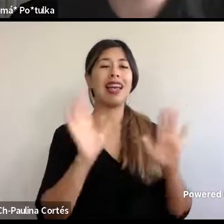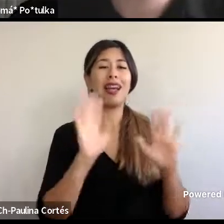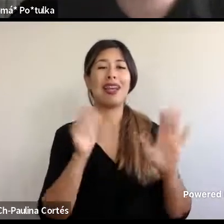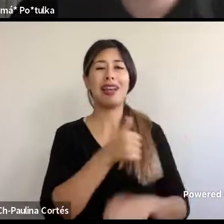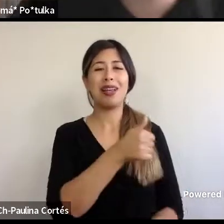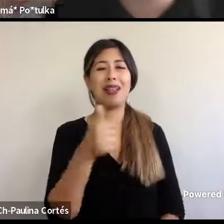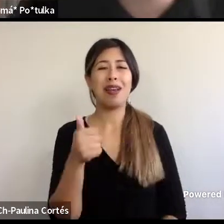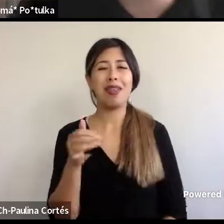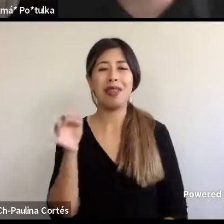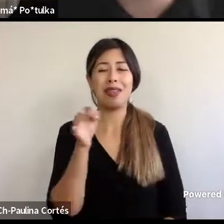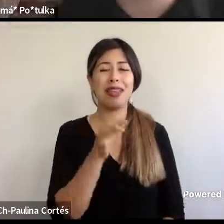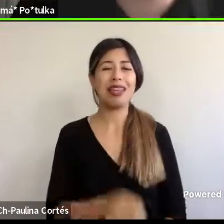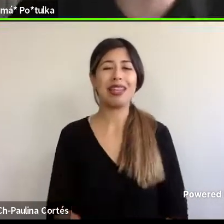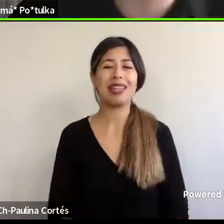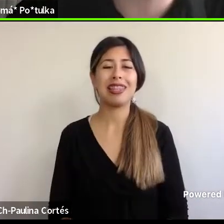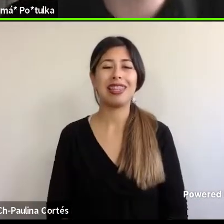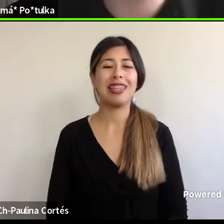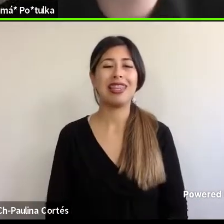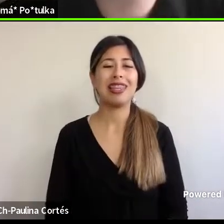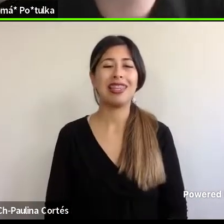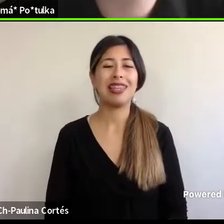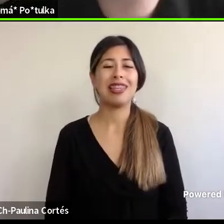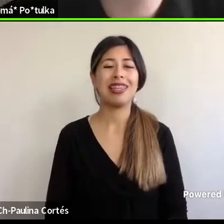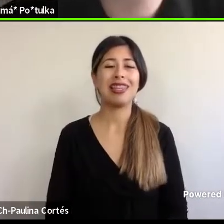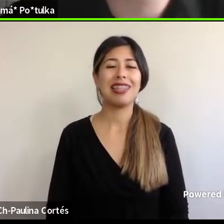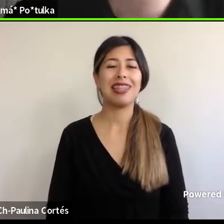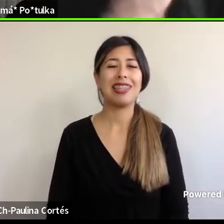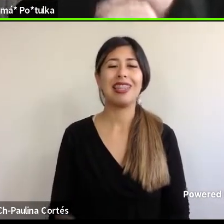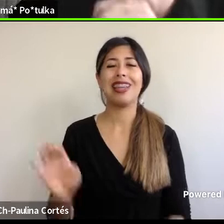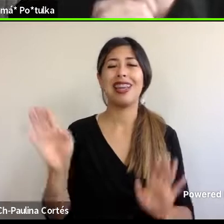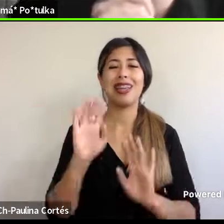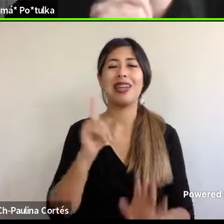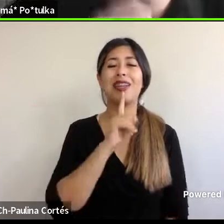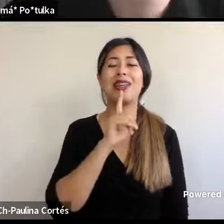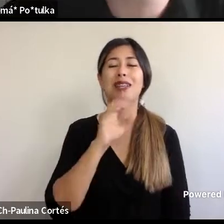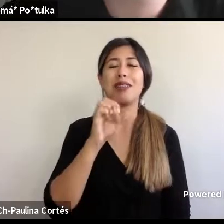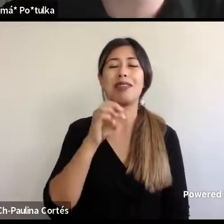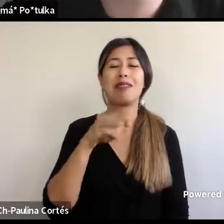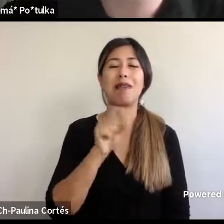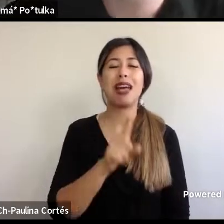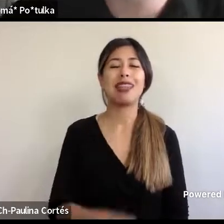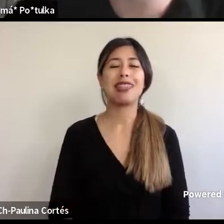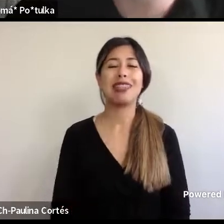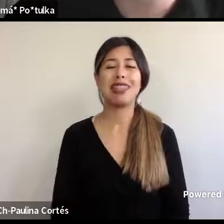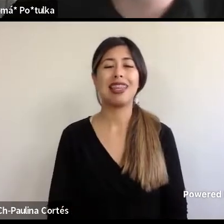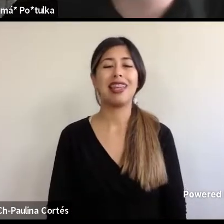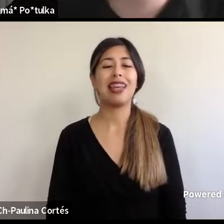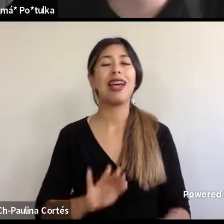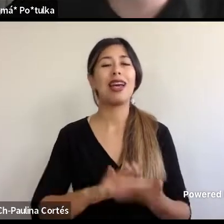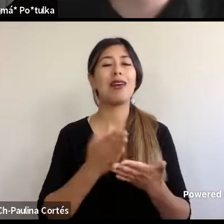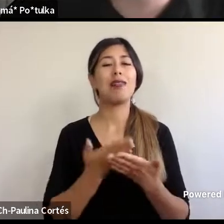Hi, Thomas. Hello, everyone. How is everything going?